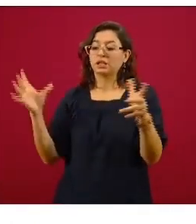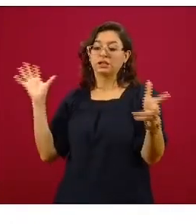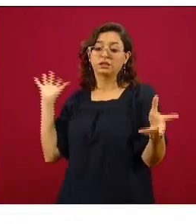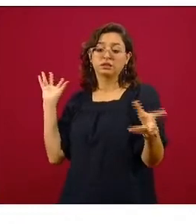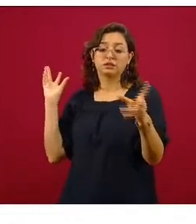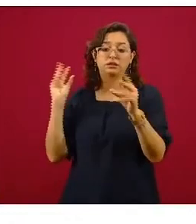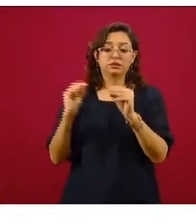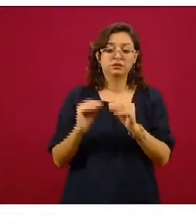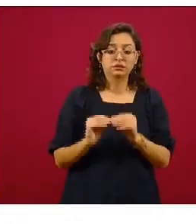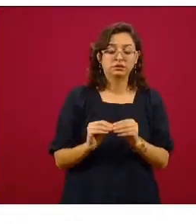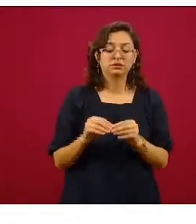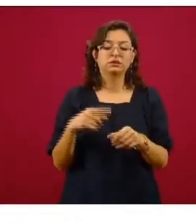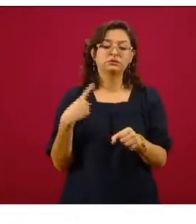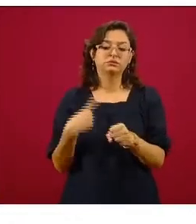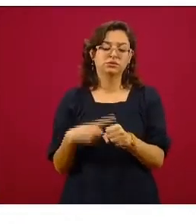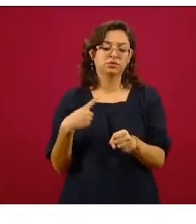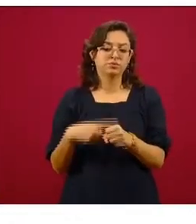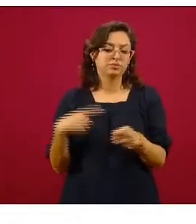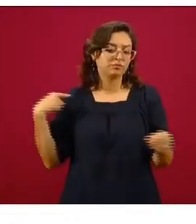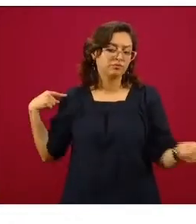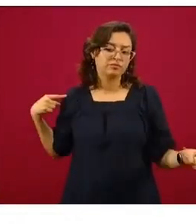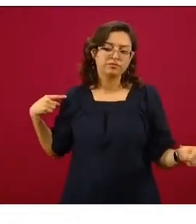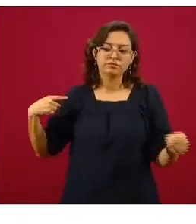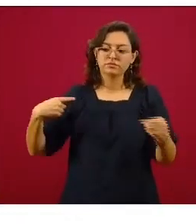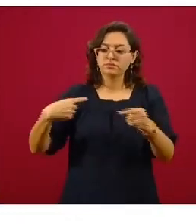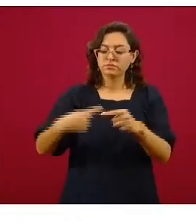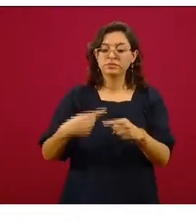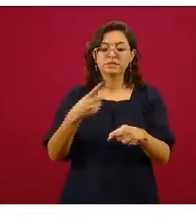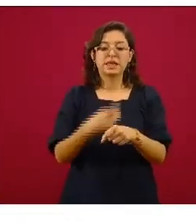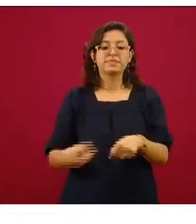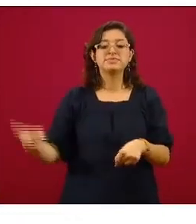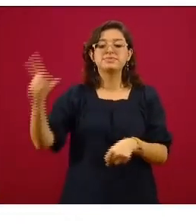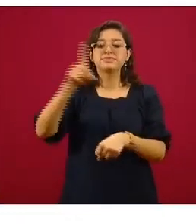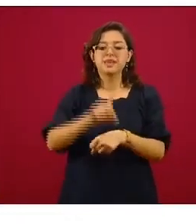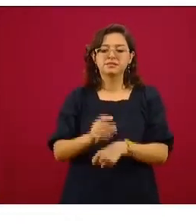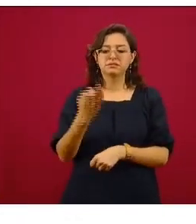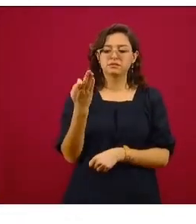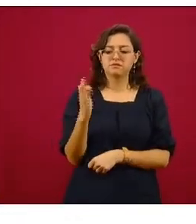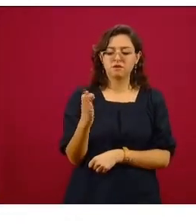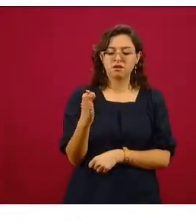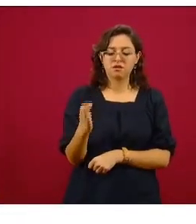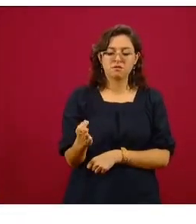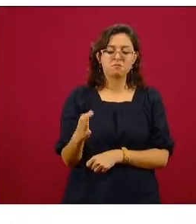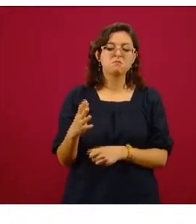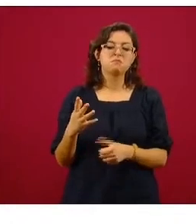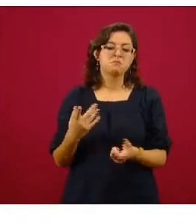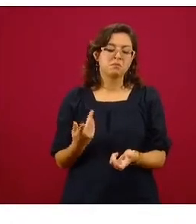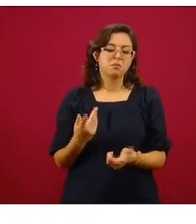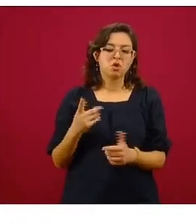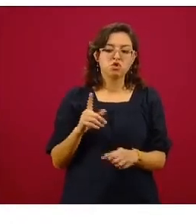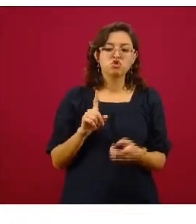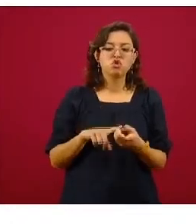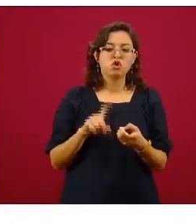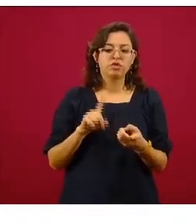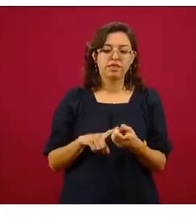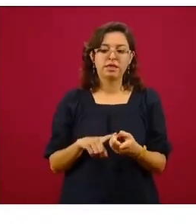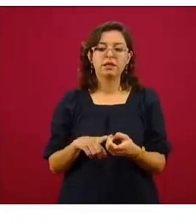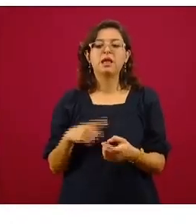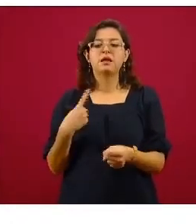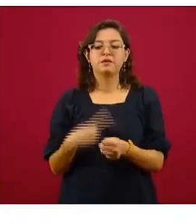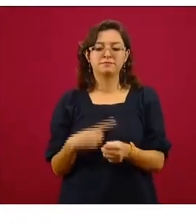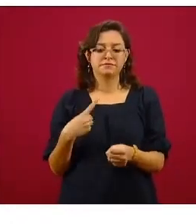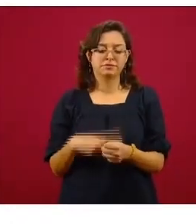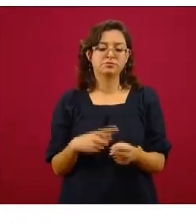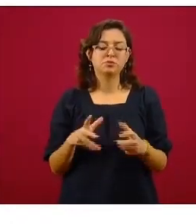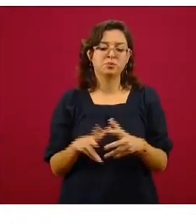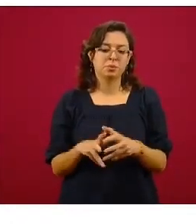entidades federativas que en su momento durante todo este periodo de la epidemia en México han acumulado la mayoría de casos. En las